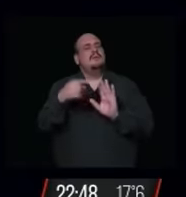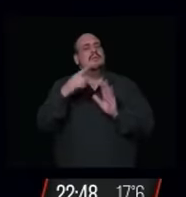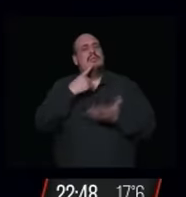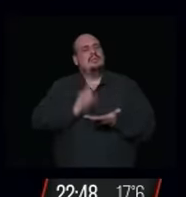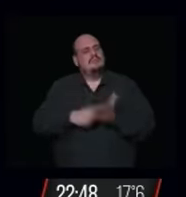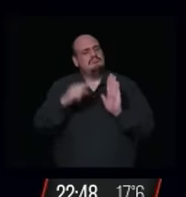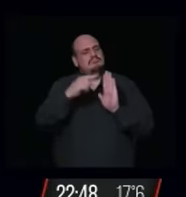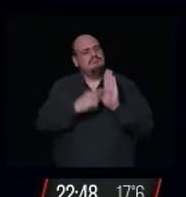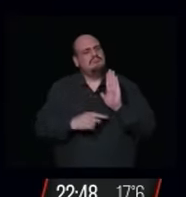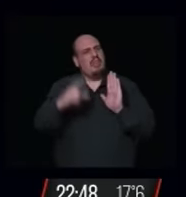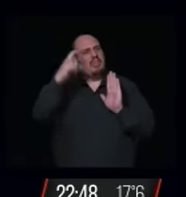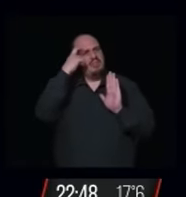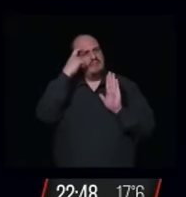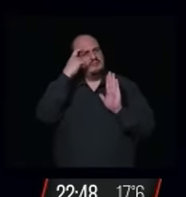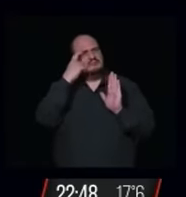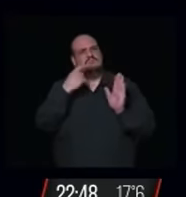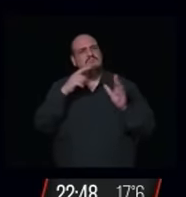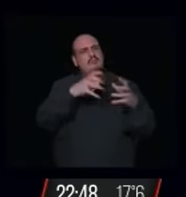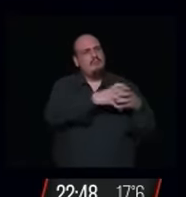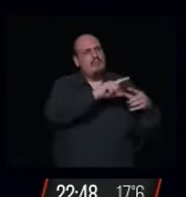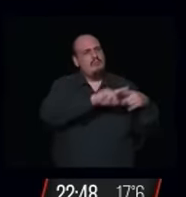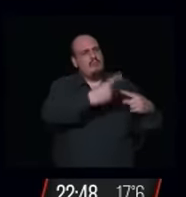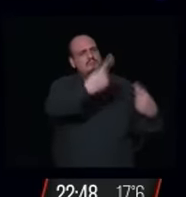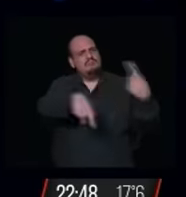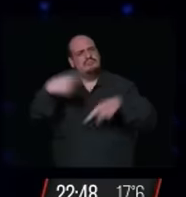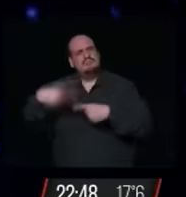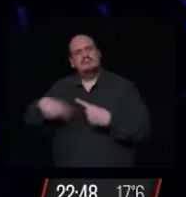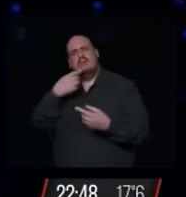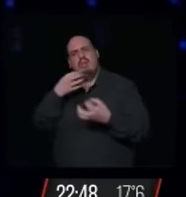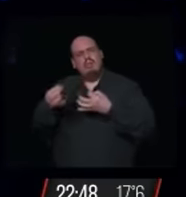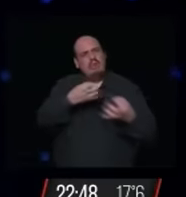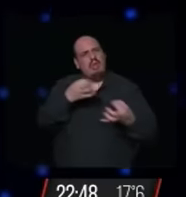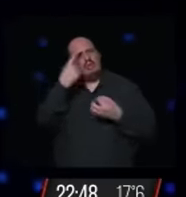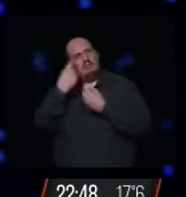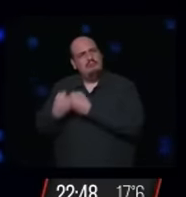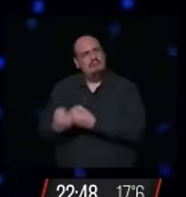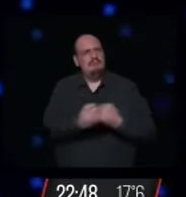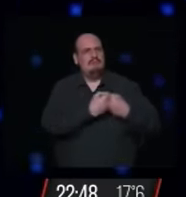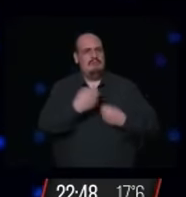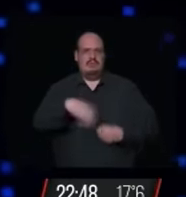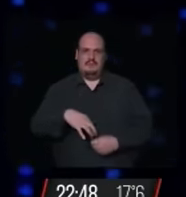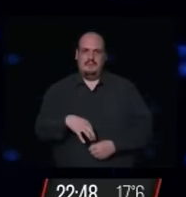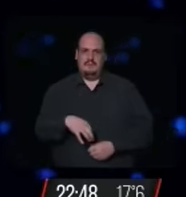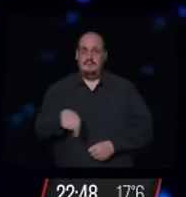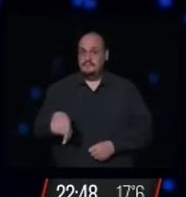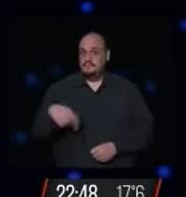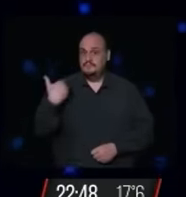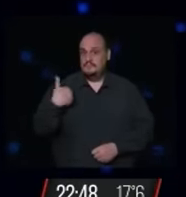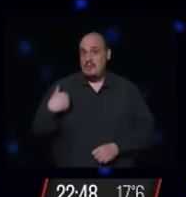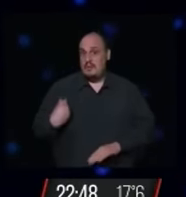tener diálogo y consensos que le den previsibilidad de largo plazo. Quiero ser presidente para que el norte